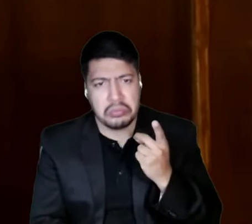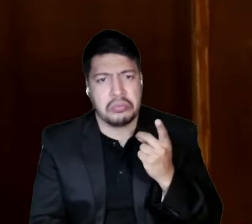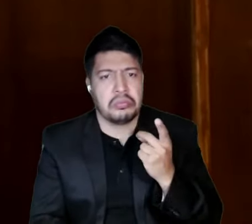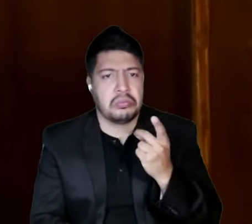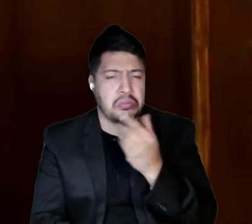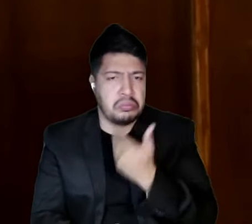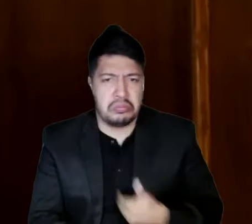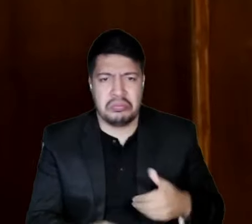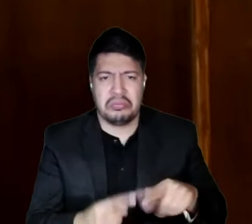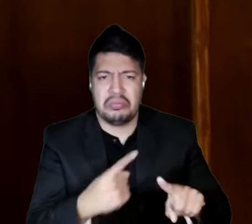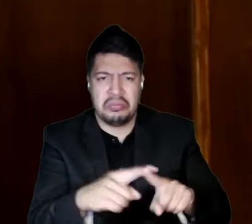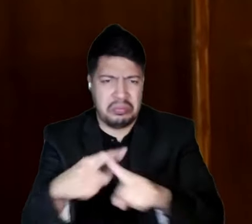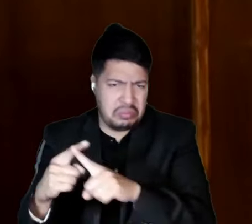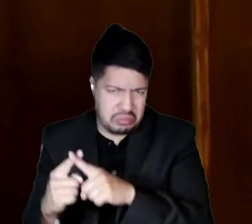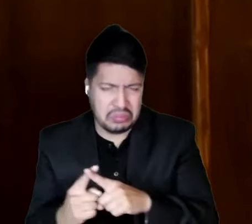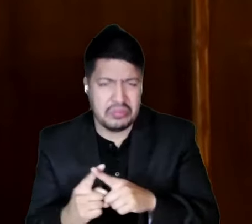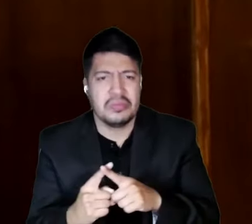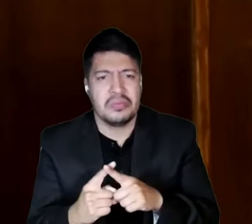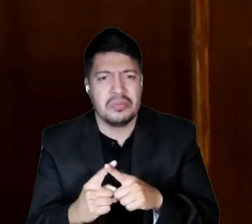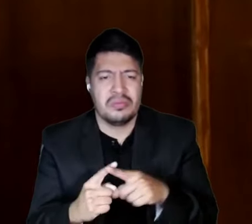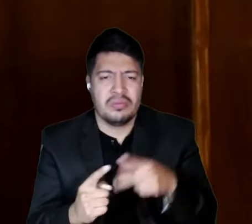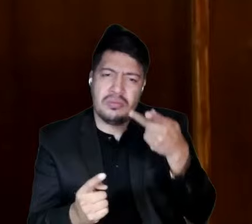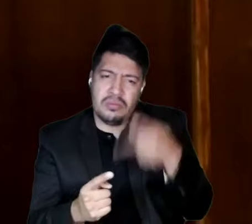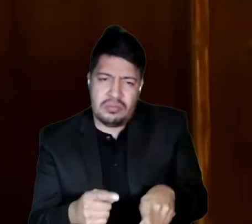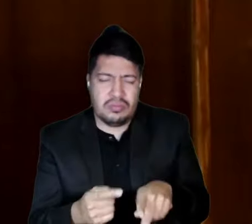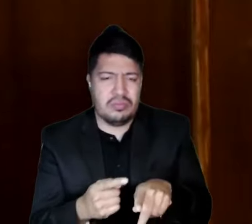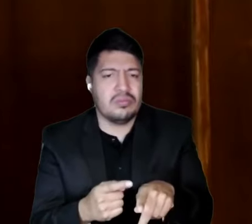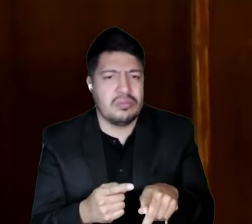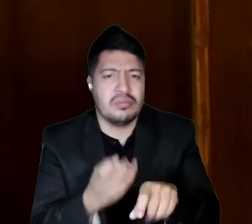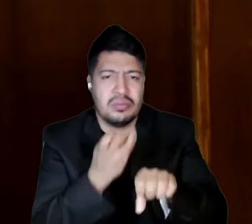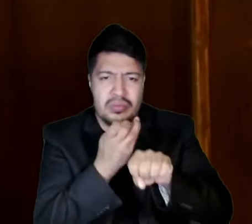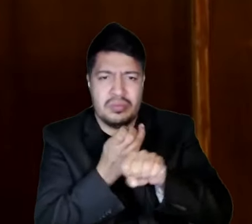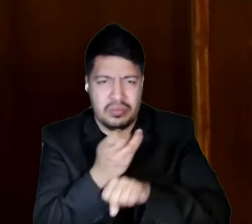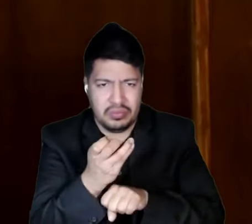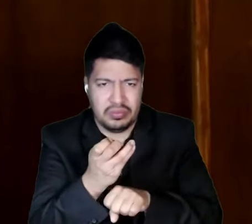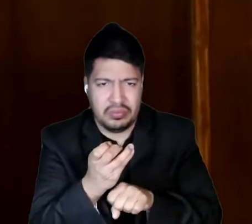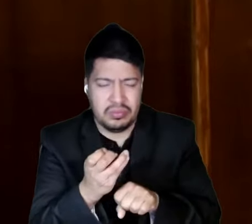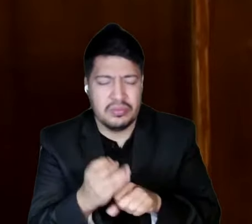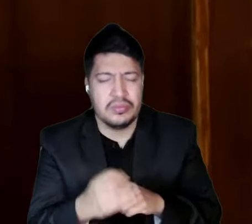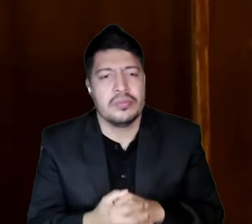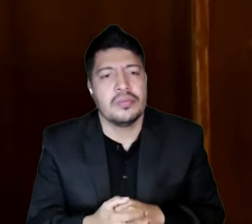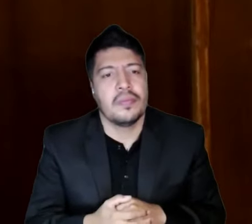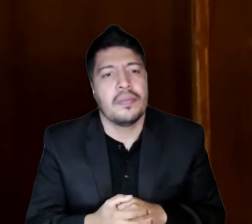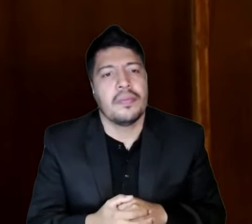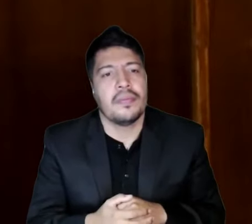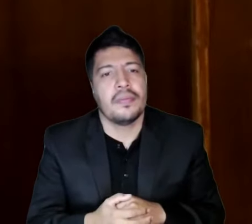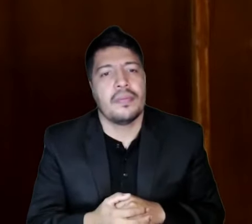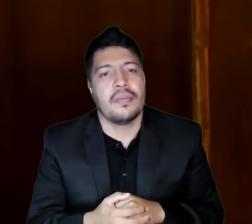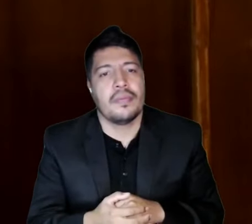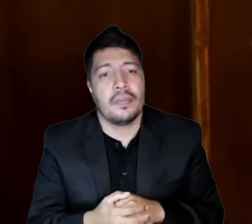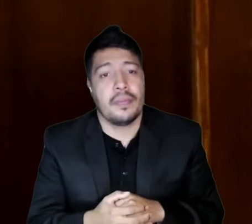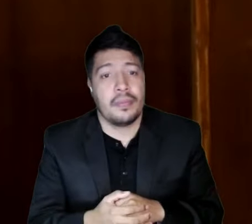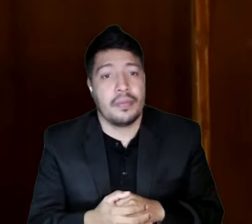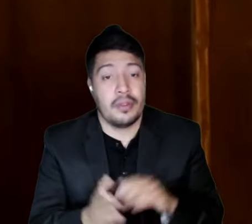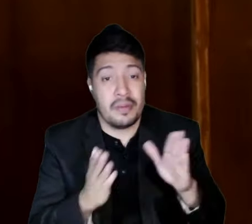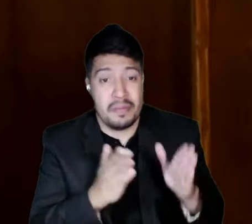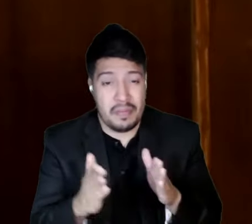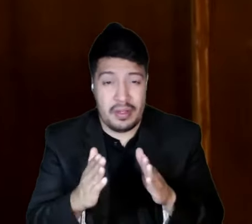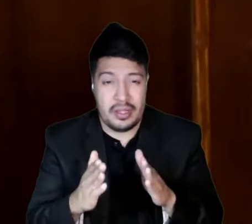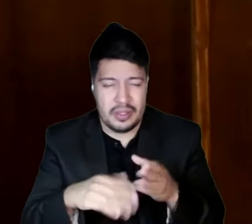trascendente para nuestra entidad federativa En consecuencia encontrando en el plan de desarrollo del Estado de México 2023